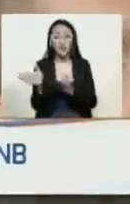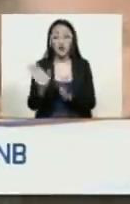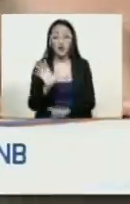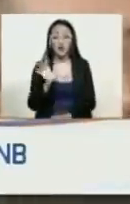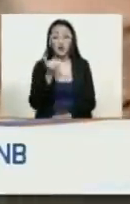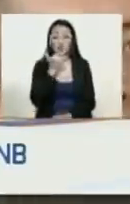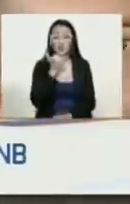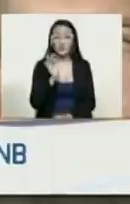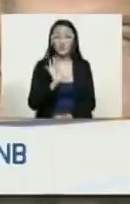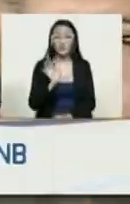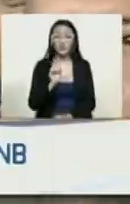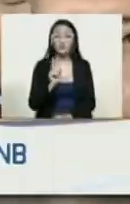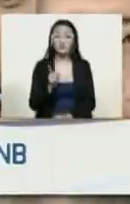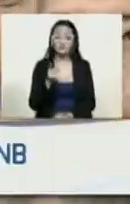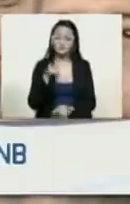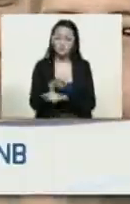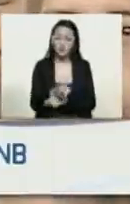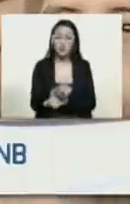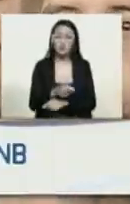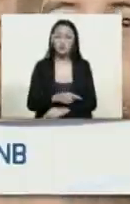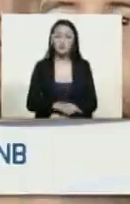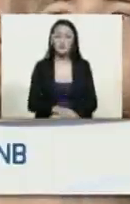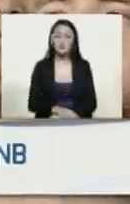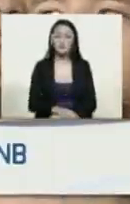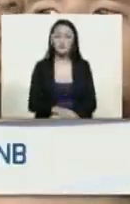allí. Esa es la orden que doy.